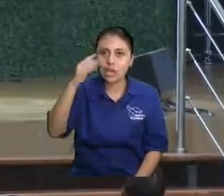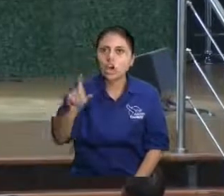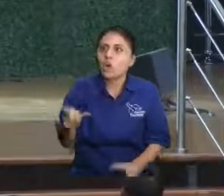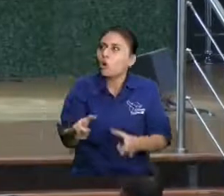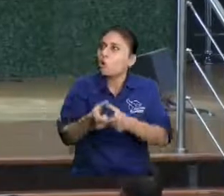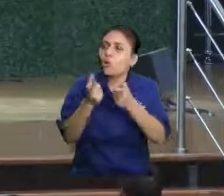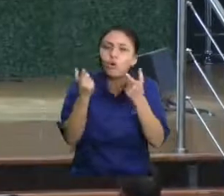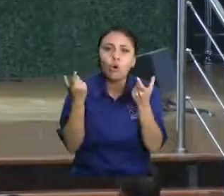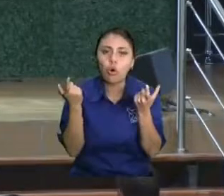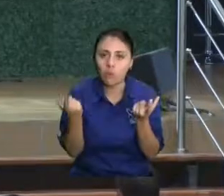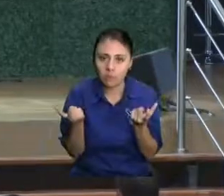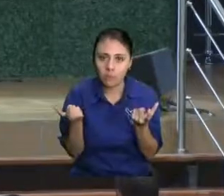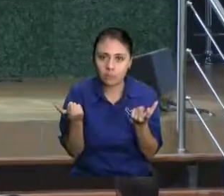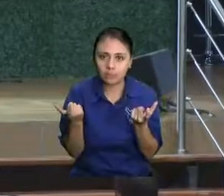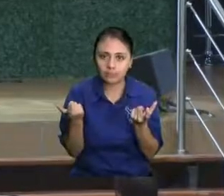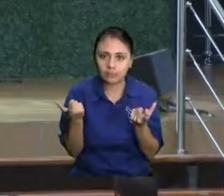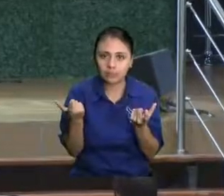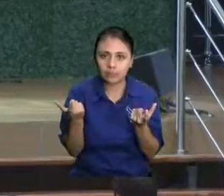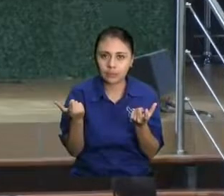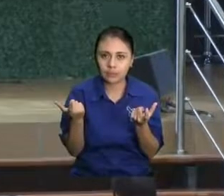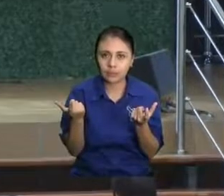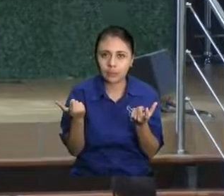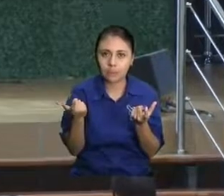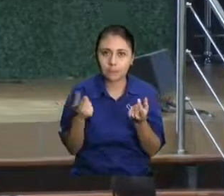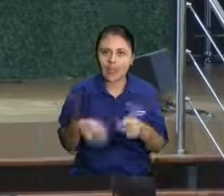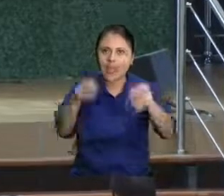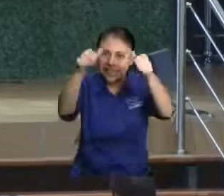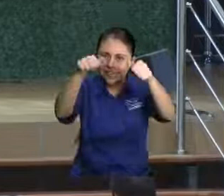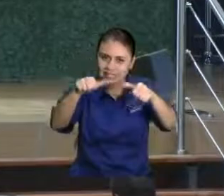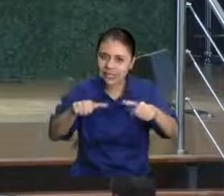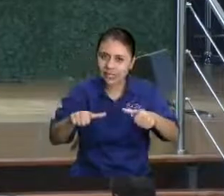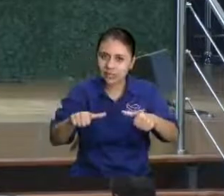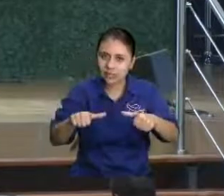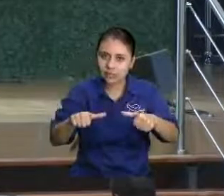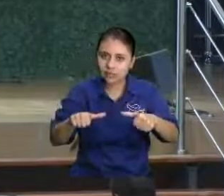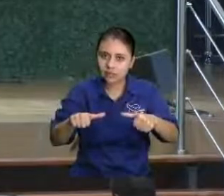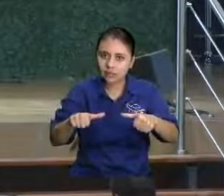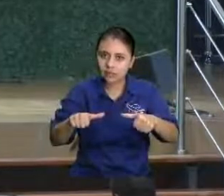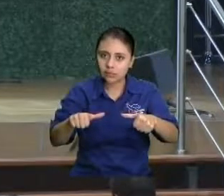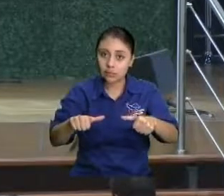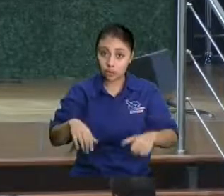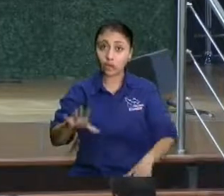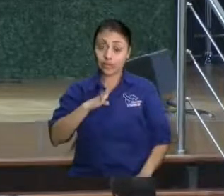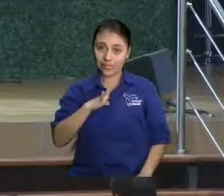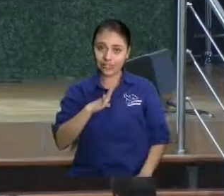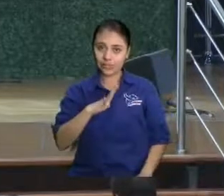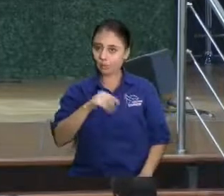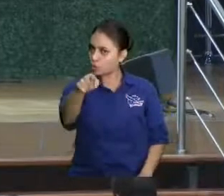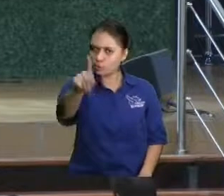Si Dios te ha dado éxito, te felicito, pero no seas creído.